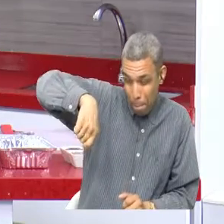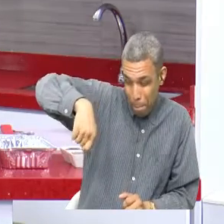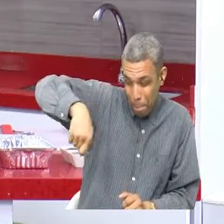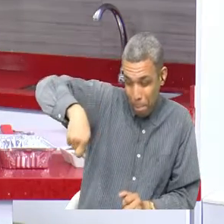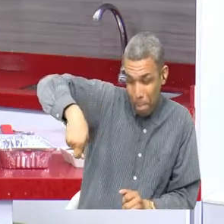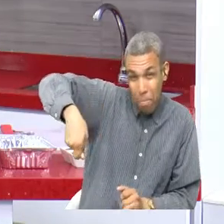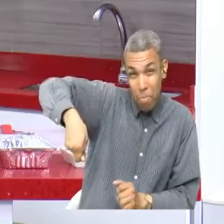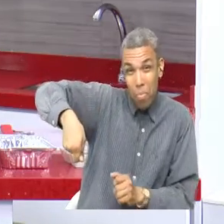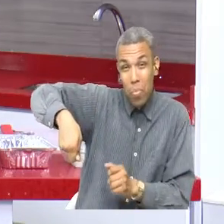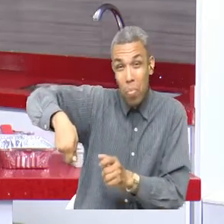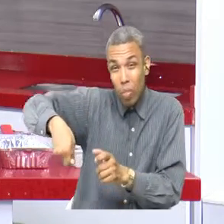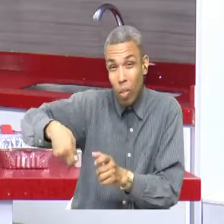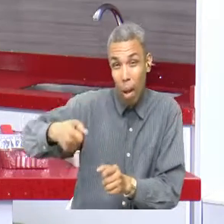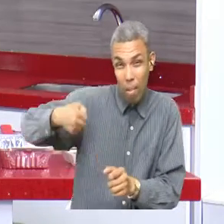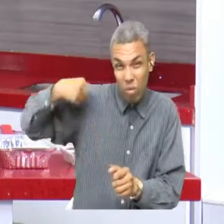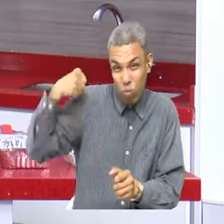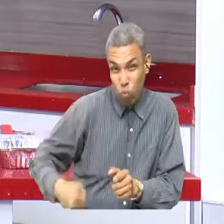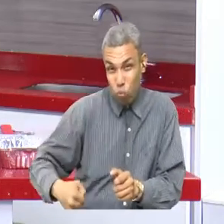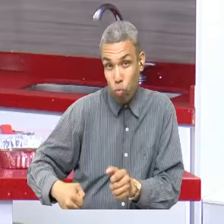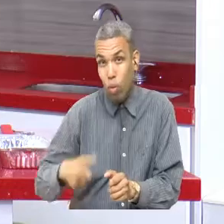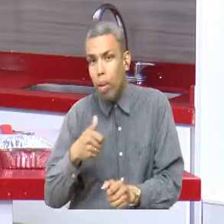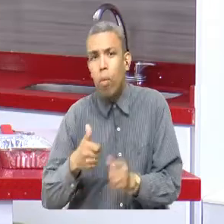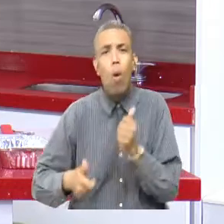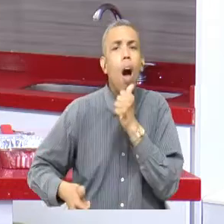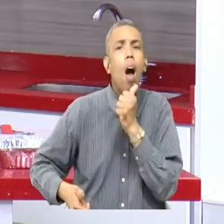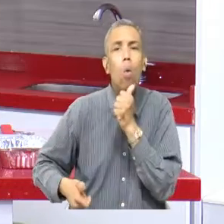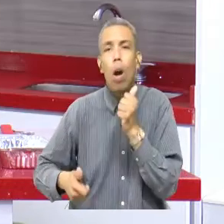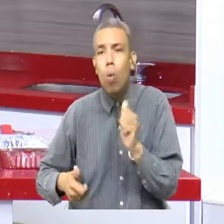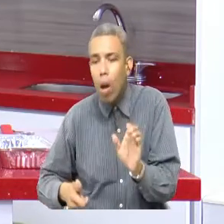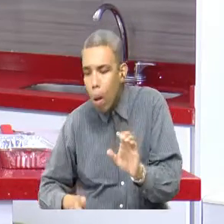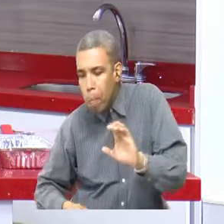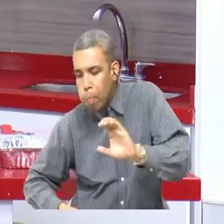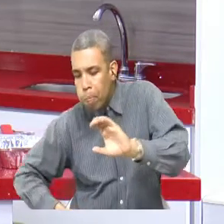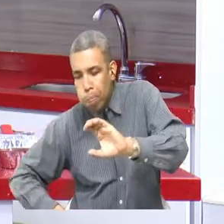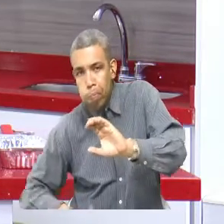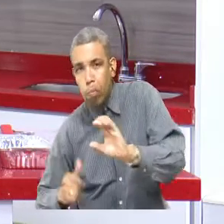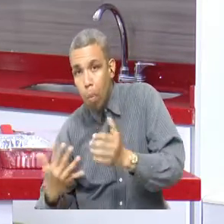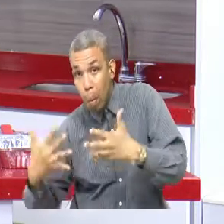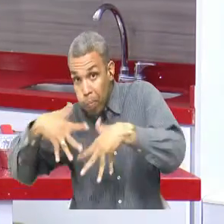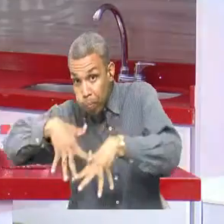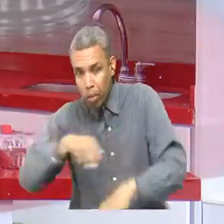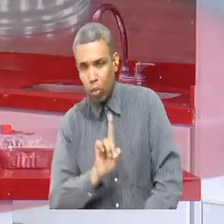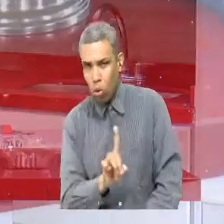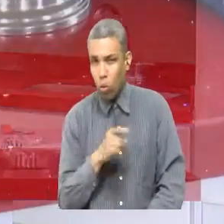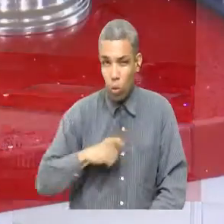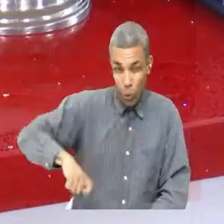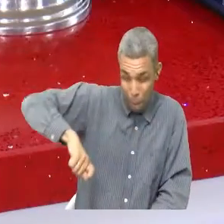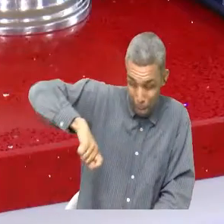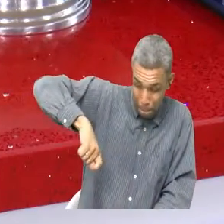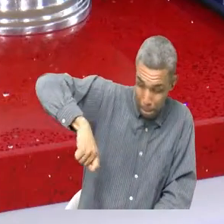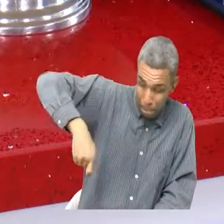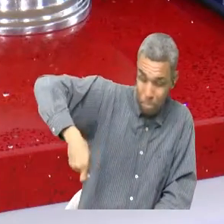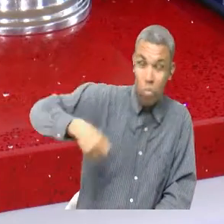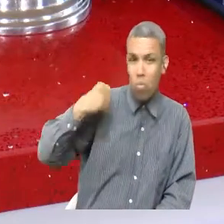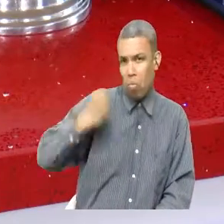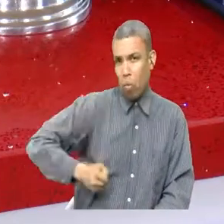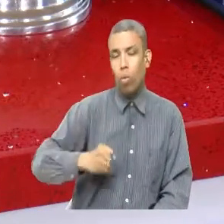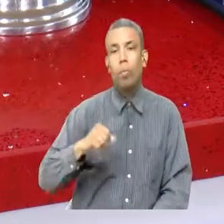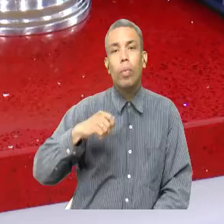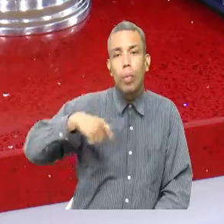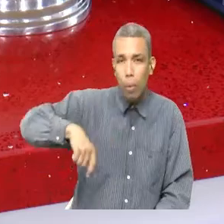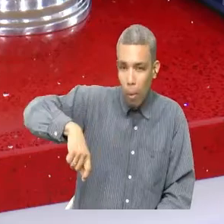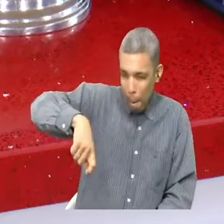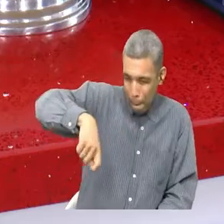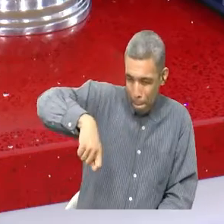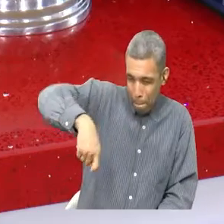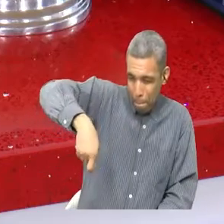o pueden exprimir limón criollo. Okay. Se consigue en cualquier parte. El limón Tahití pues es un